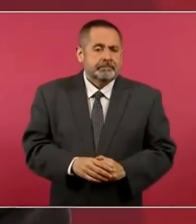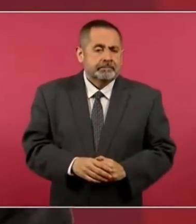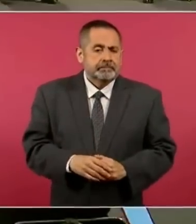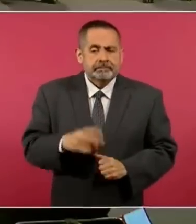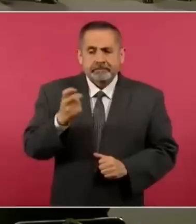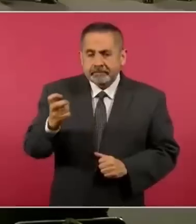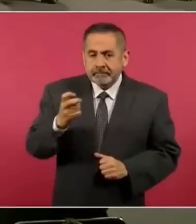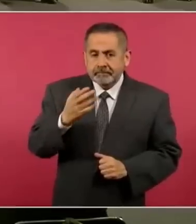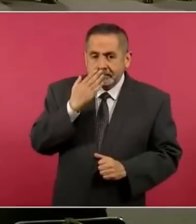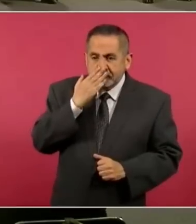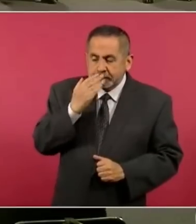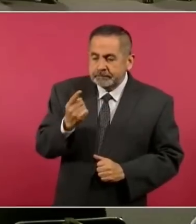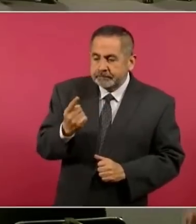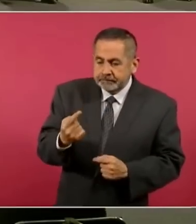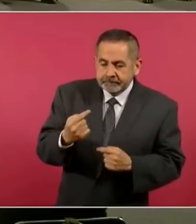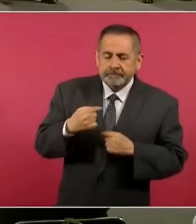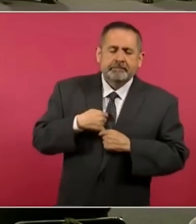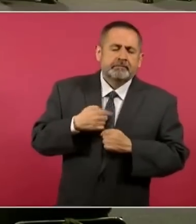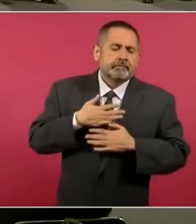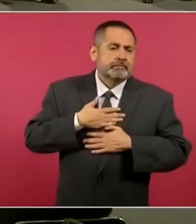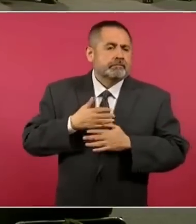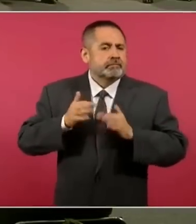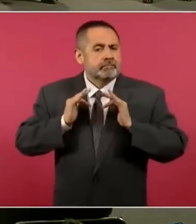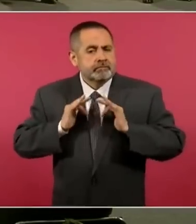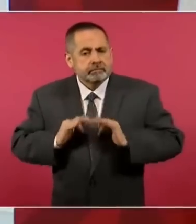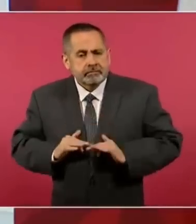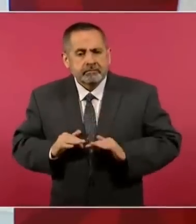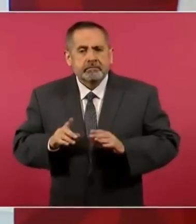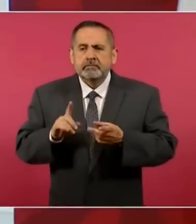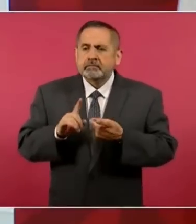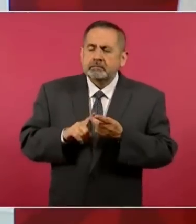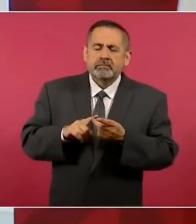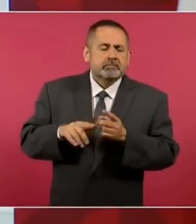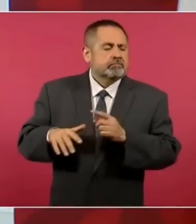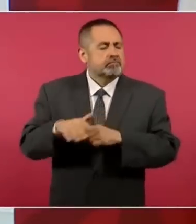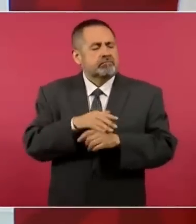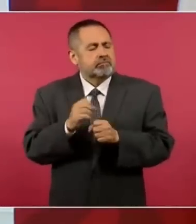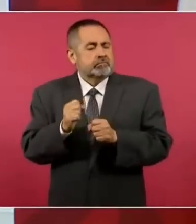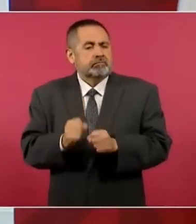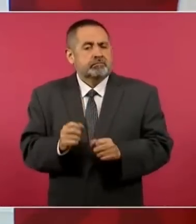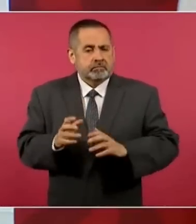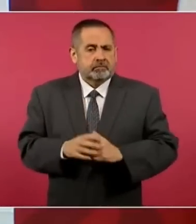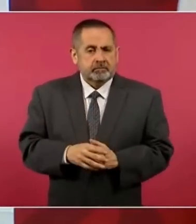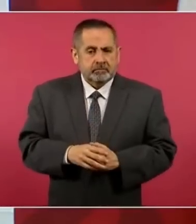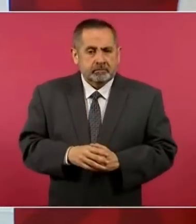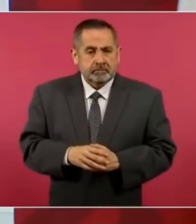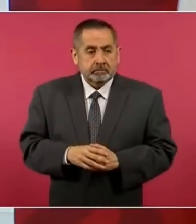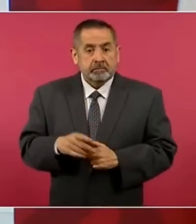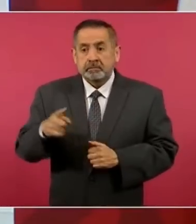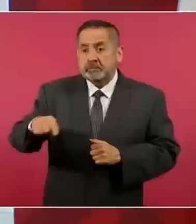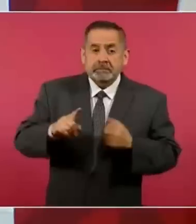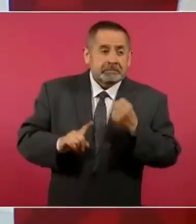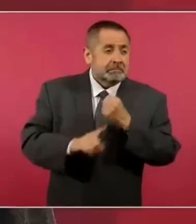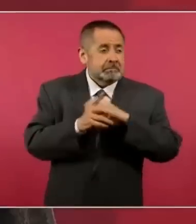Esto nos dio tranquilidad, estabilidad. No hubieron